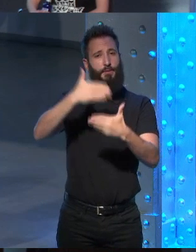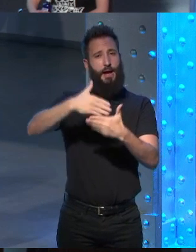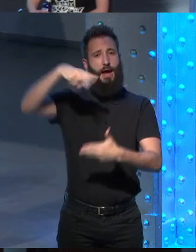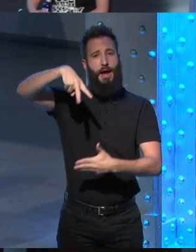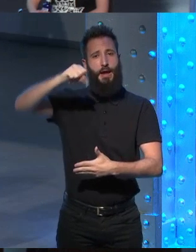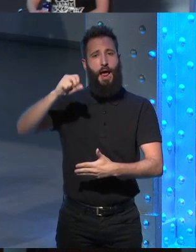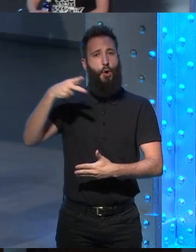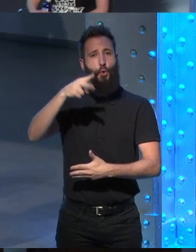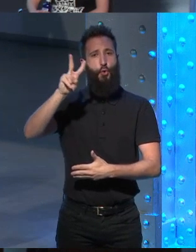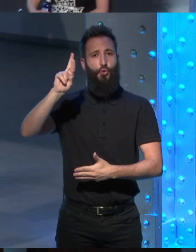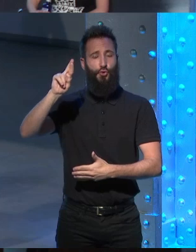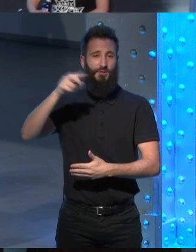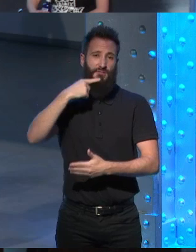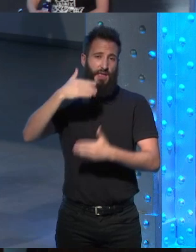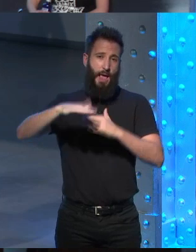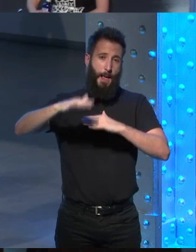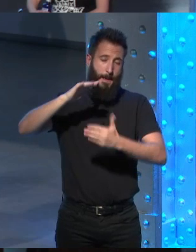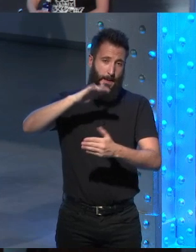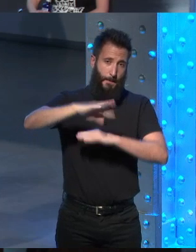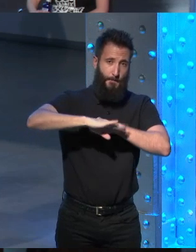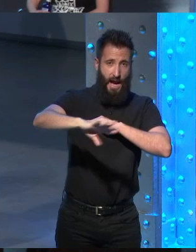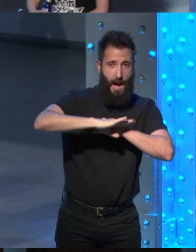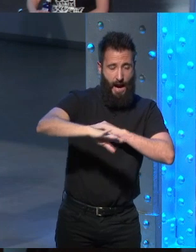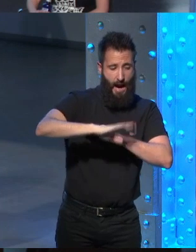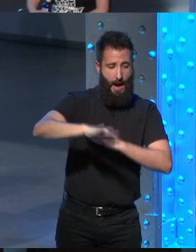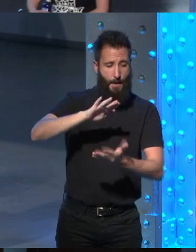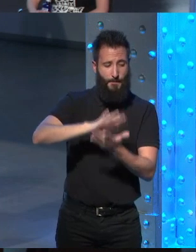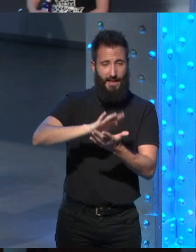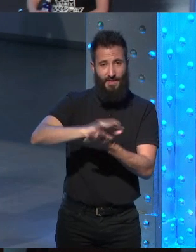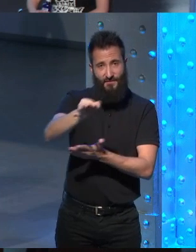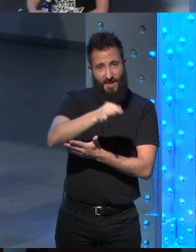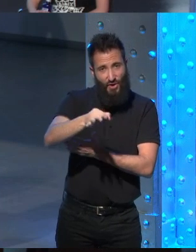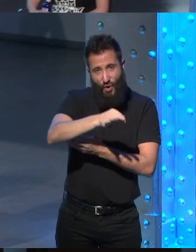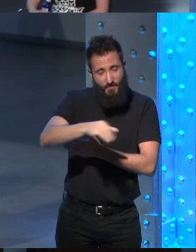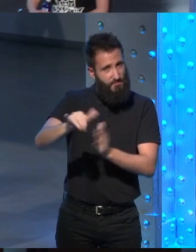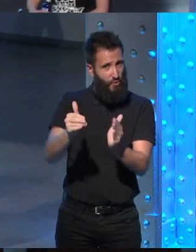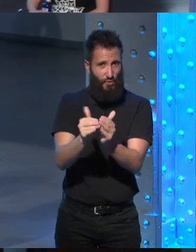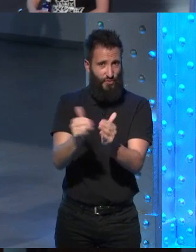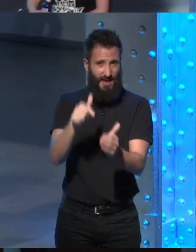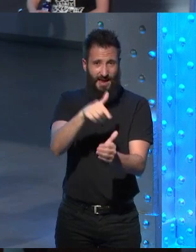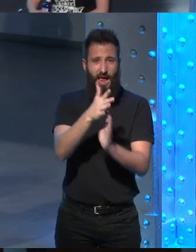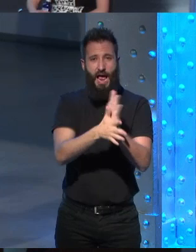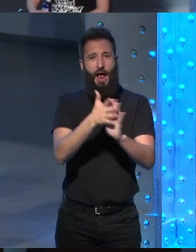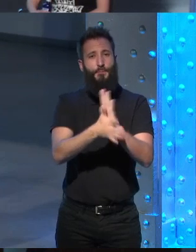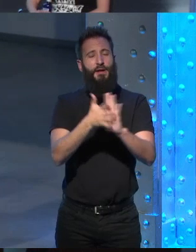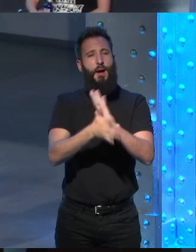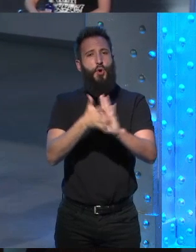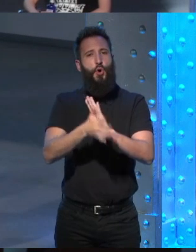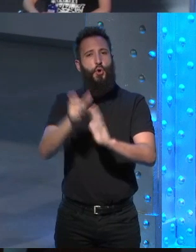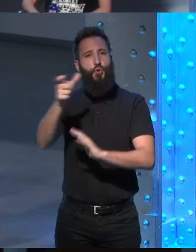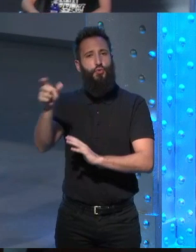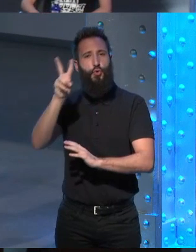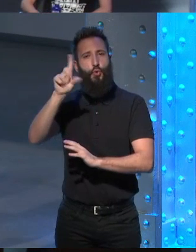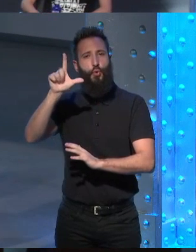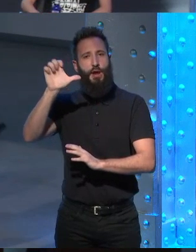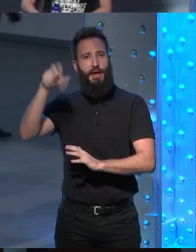el Pacífico que no hay mucho escrito, o cuando se escribió sobre Gulen al principio, antes de todo lo del tema de